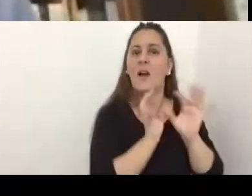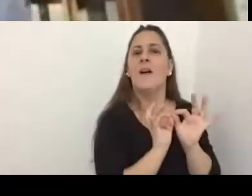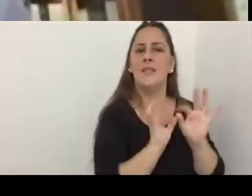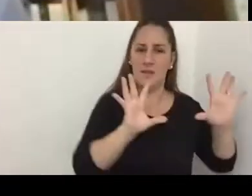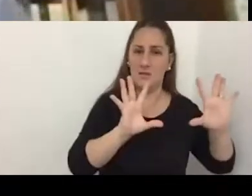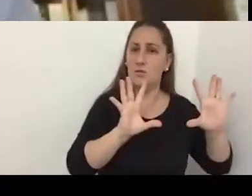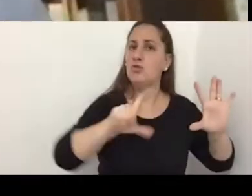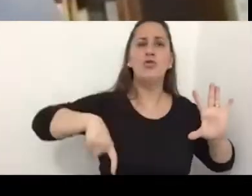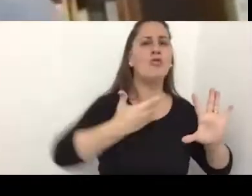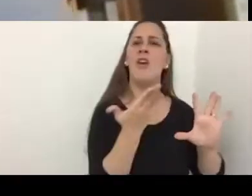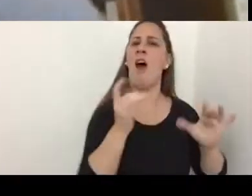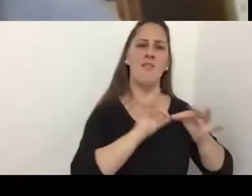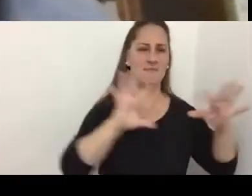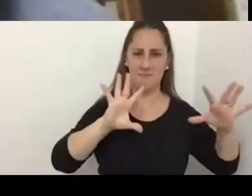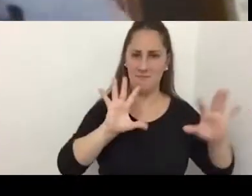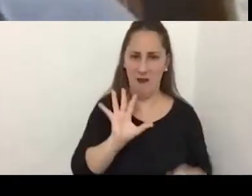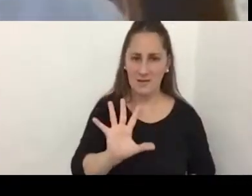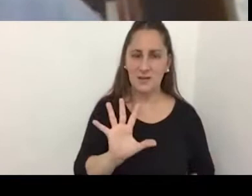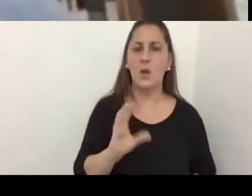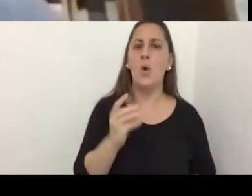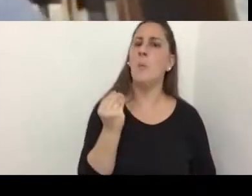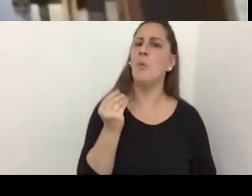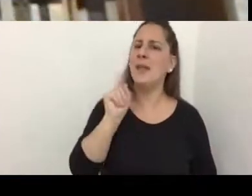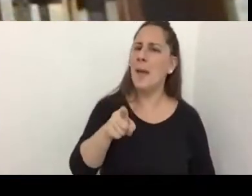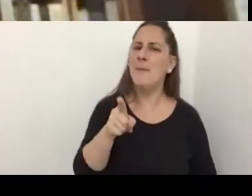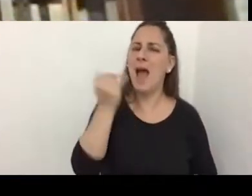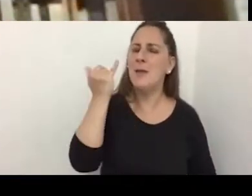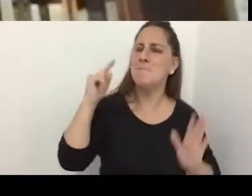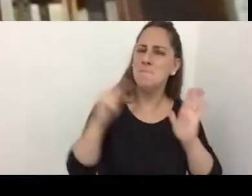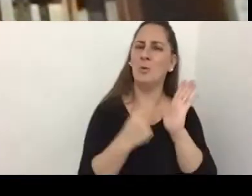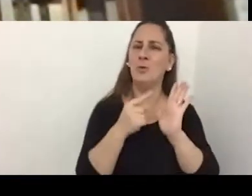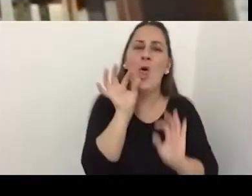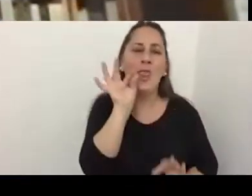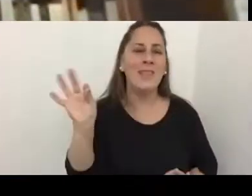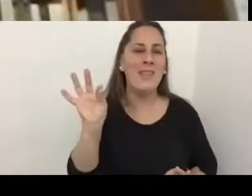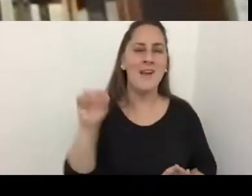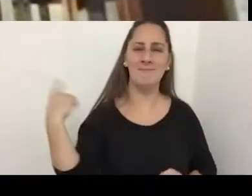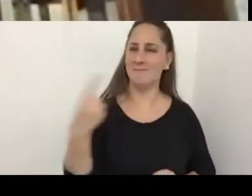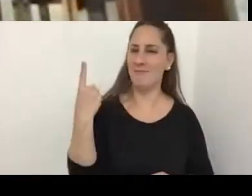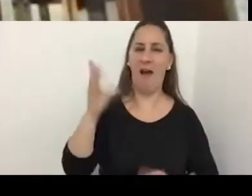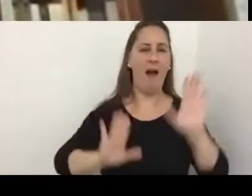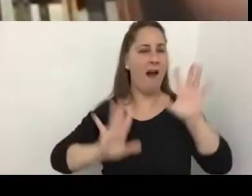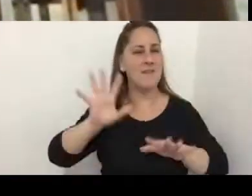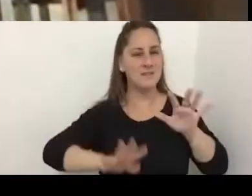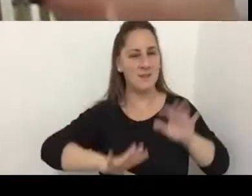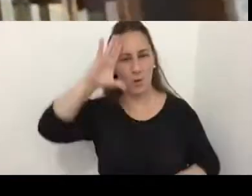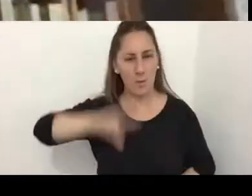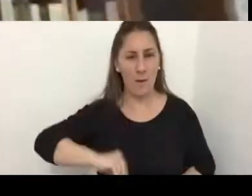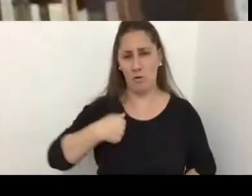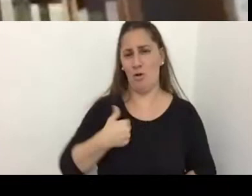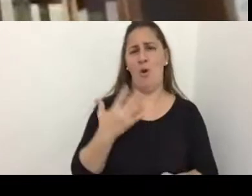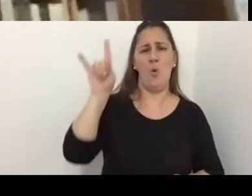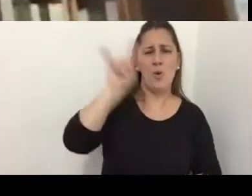sociedad. Porque además hay un detalle que a veces nos olvidamos, y yo que me muevo mucho en los ámbitos académicos, la otra vez en